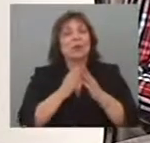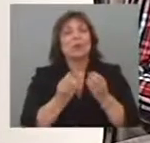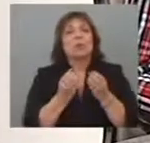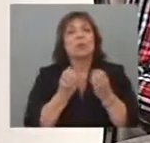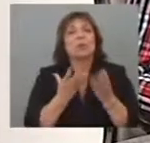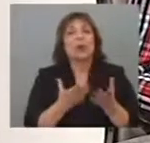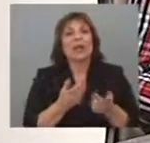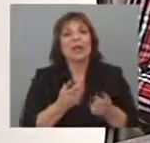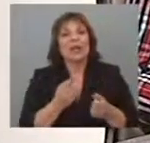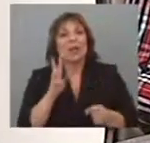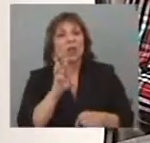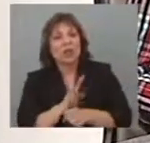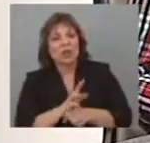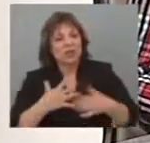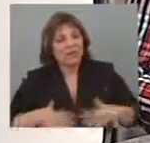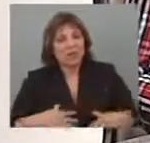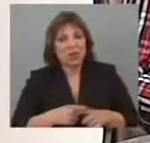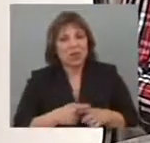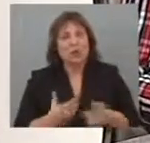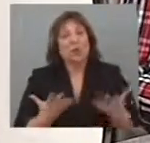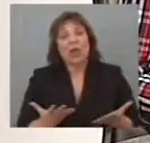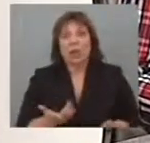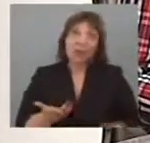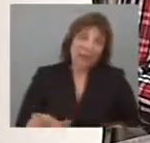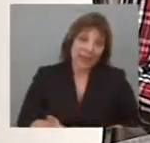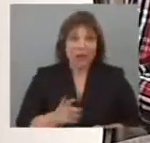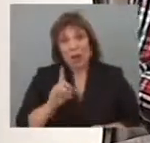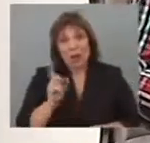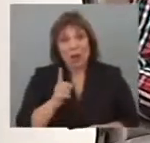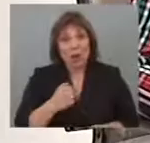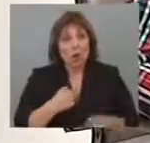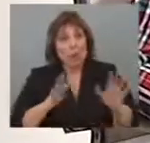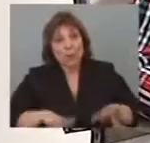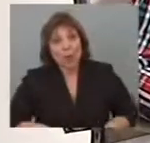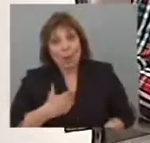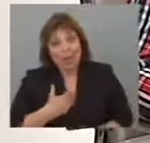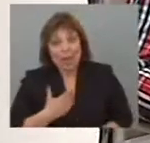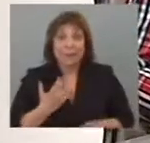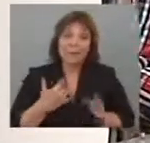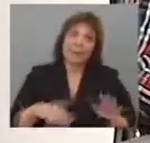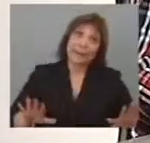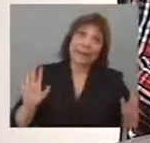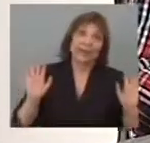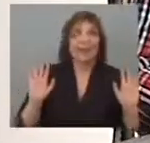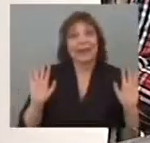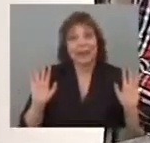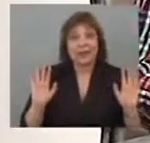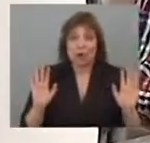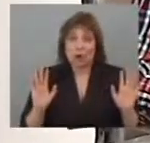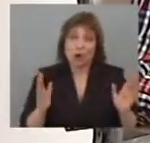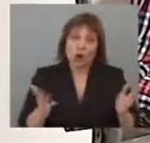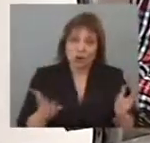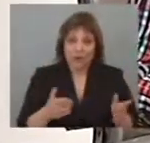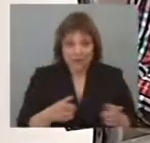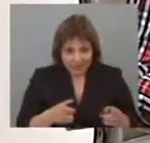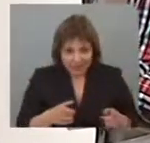el control de cómo se viste su novia, decía, bueno, no es que sea mi propiedad, pero... Claro. Fue la expresión